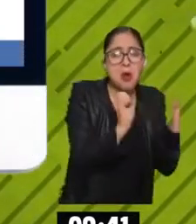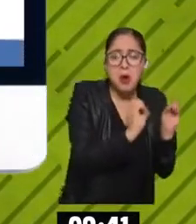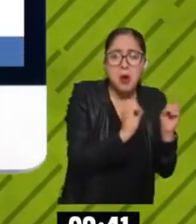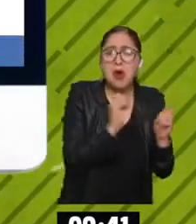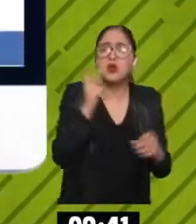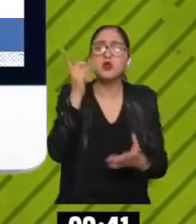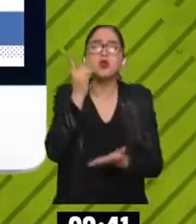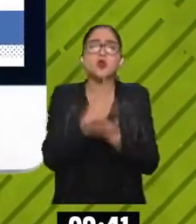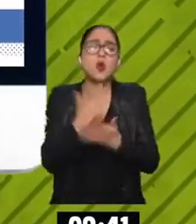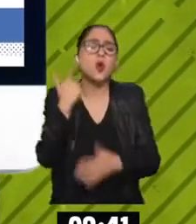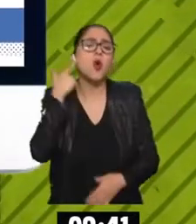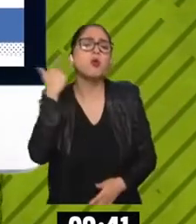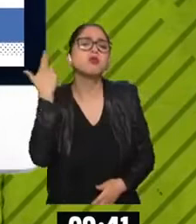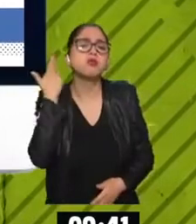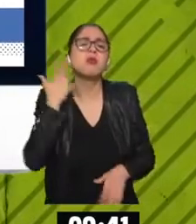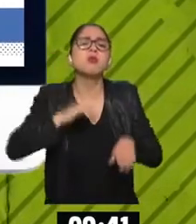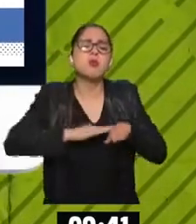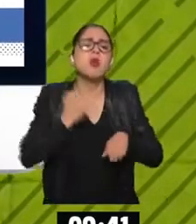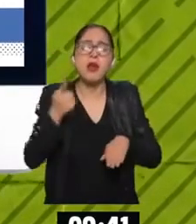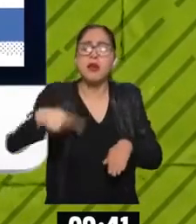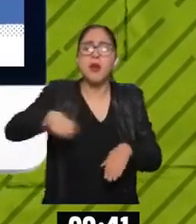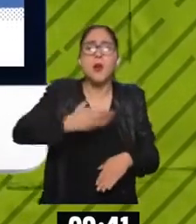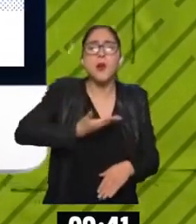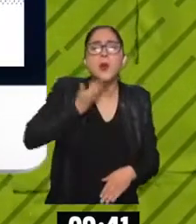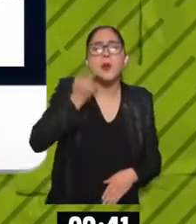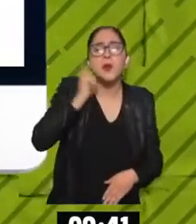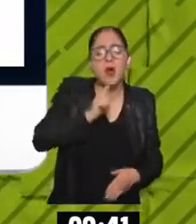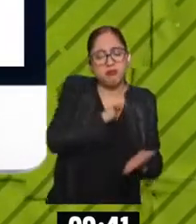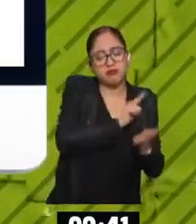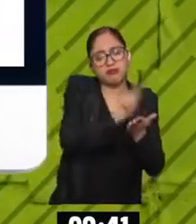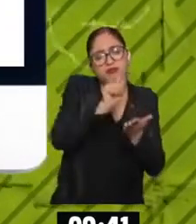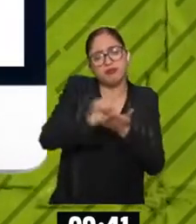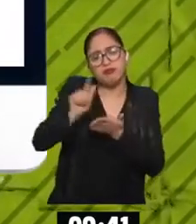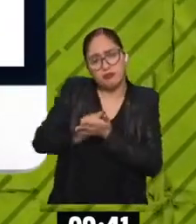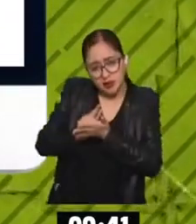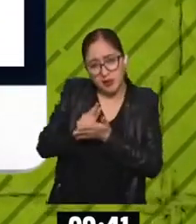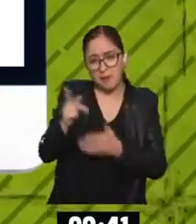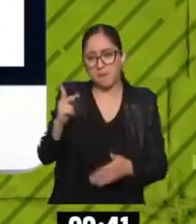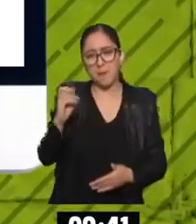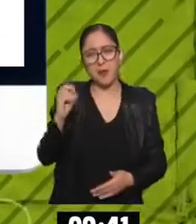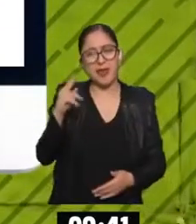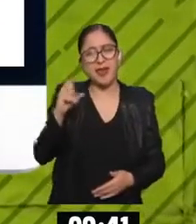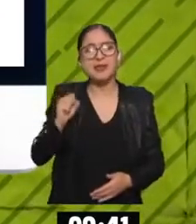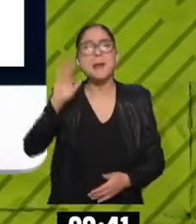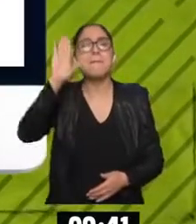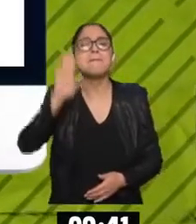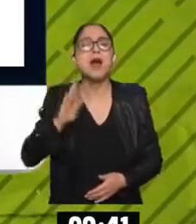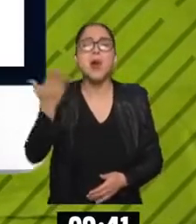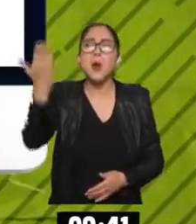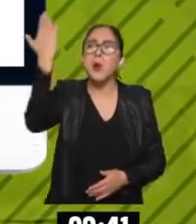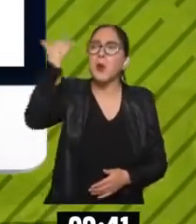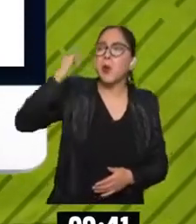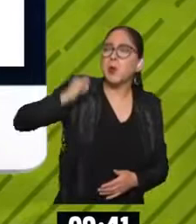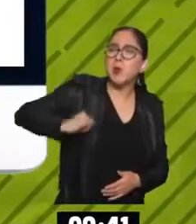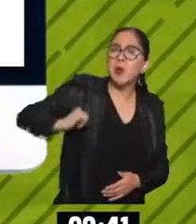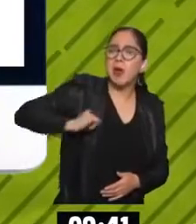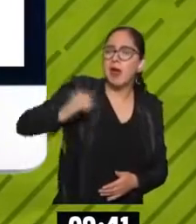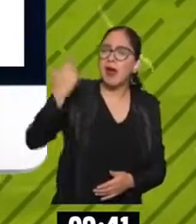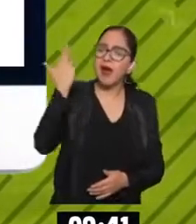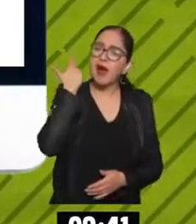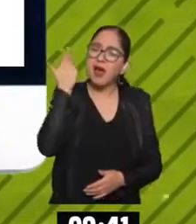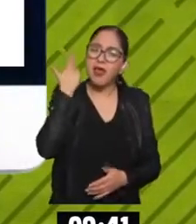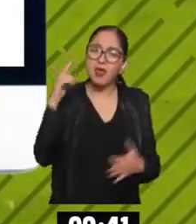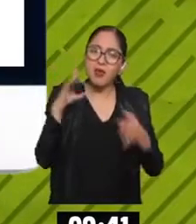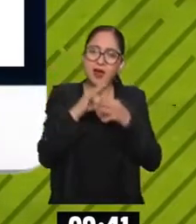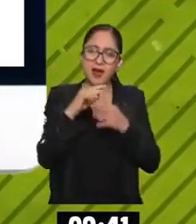limpieza, entonces con el podcast es muy cómodo. Es como las radionovelas de antes, como dice. Exacto, usted puede andar haciendo otra cosa